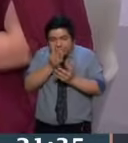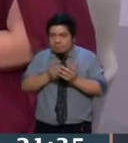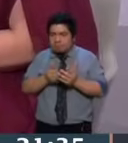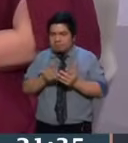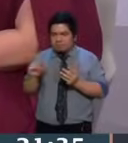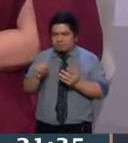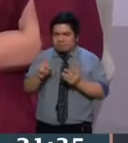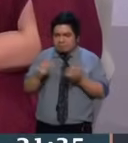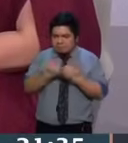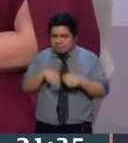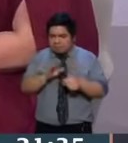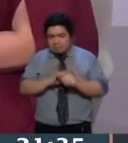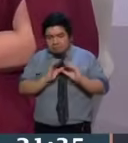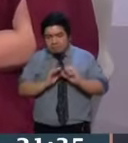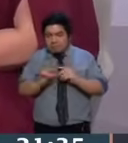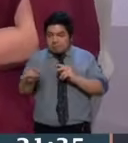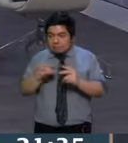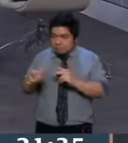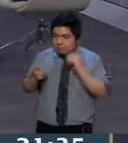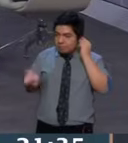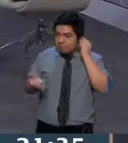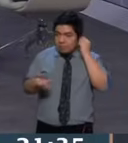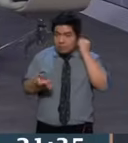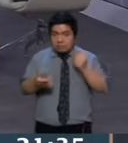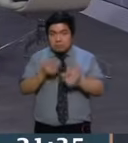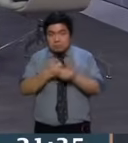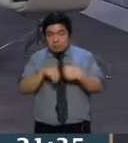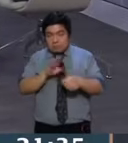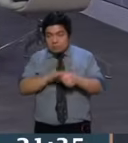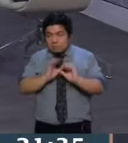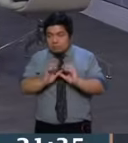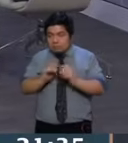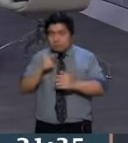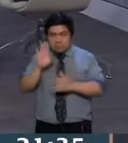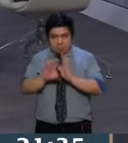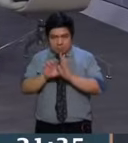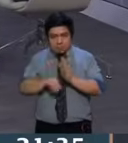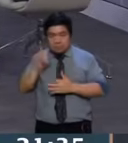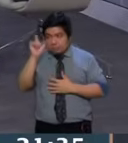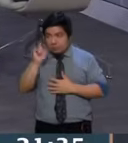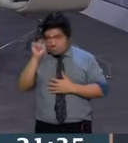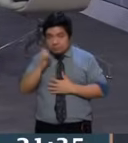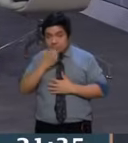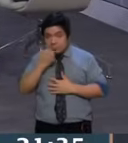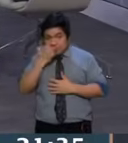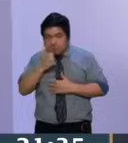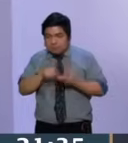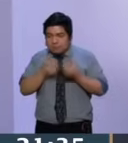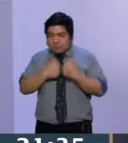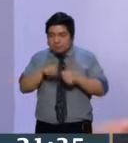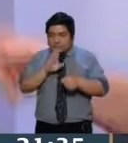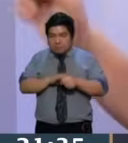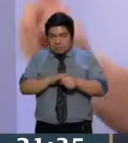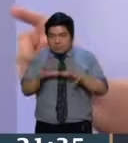el ¿Qué sistema de cuidados es una crees cosa que tiene mucho que más ver con una elaborada. El sistema de cuidados O sea, es- mi beca para empezar es un programa social. El sistema de cuidados es algo mucho